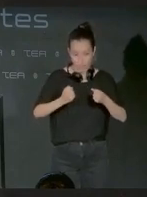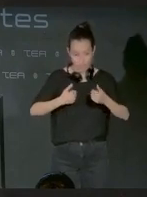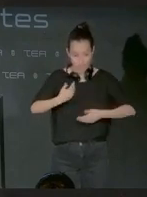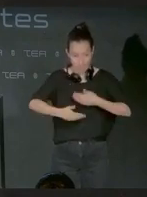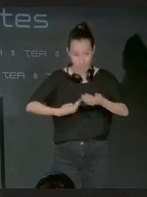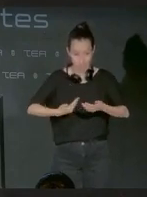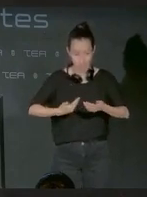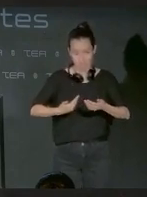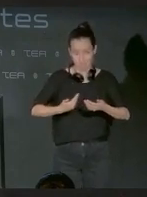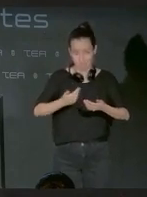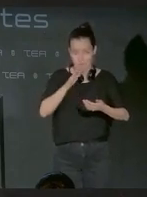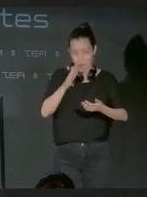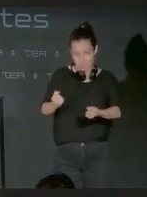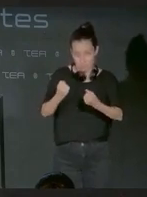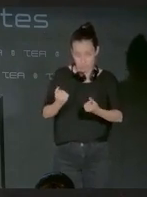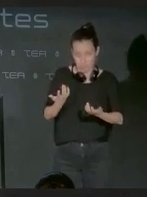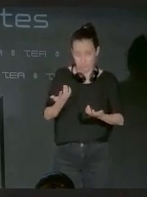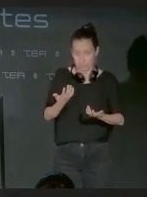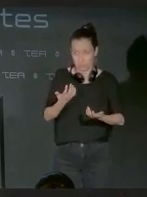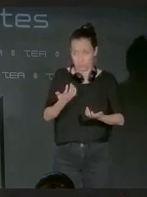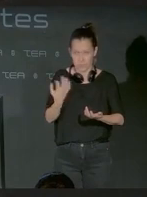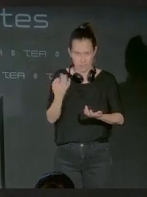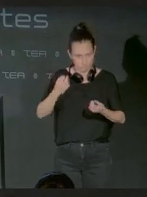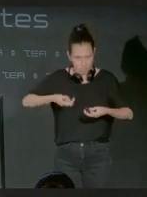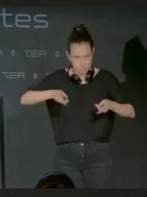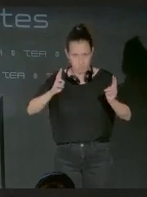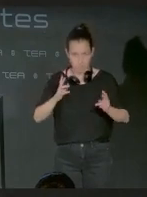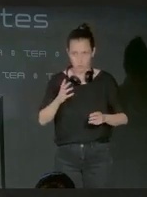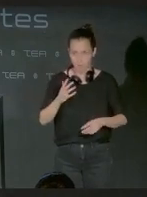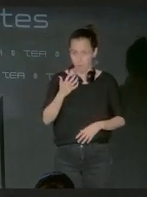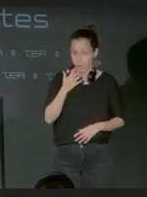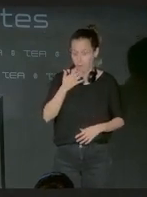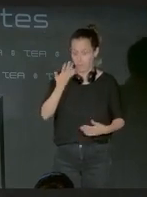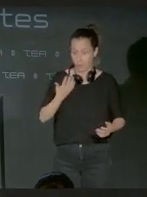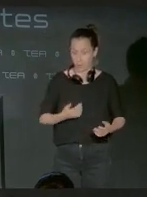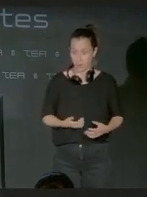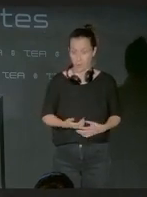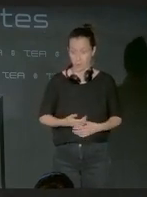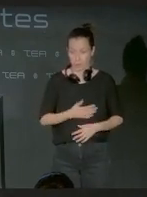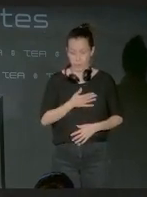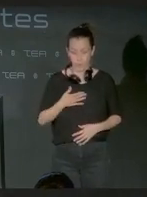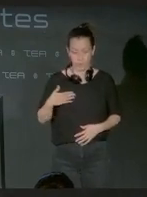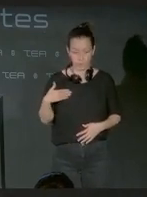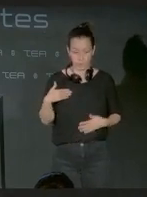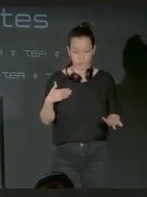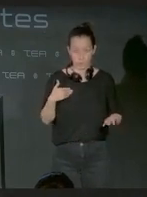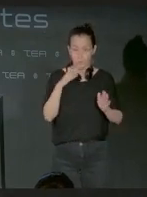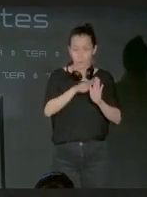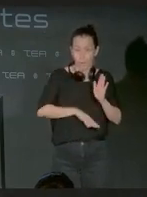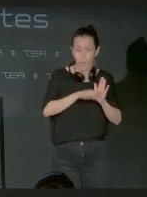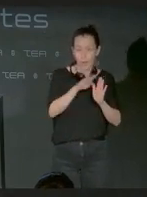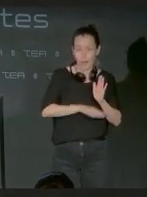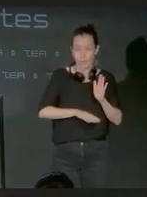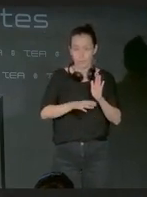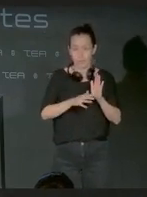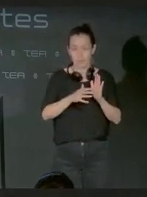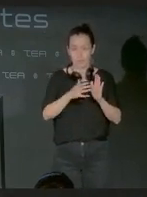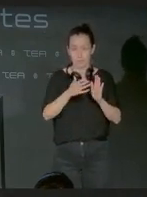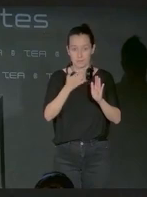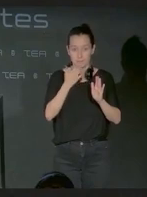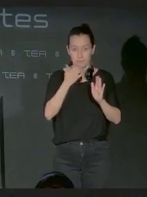estamos hablando por ejemplo hacer más ambiciosos y accesibles programas como creative